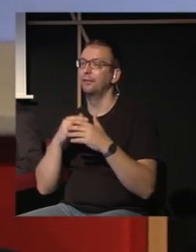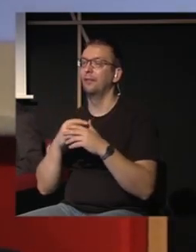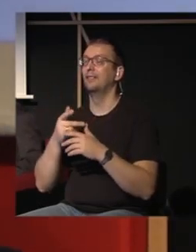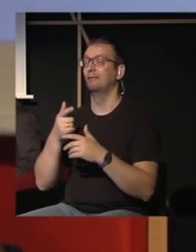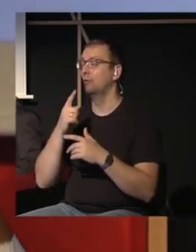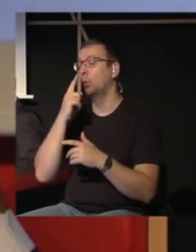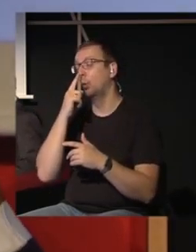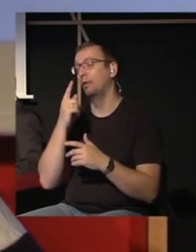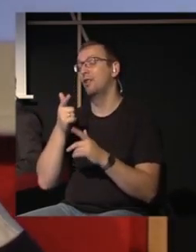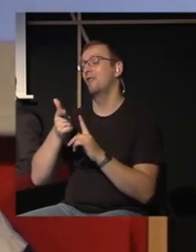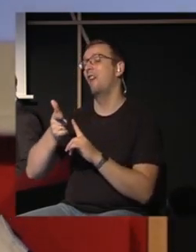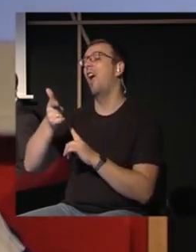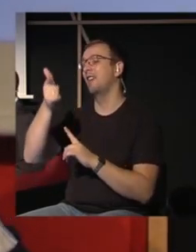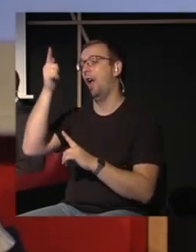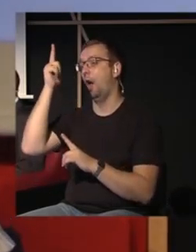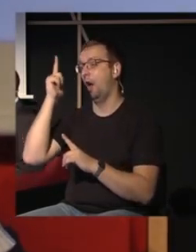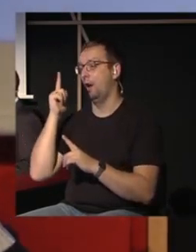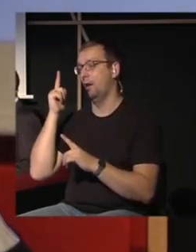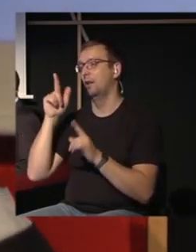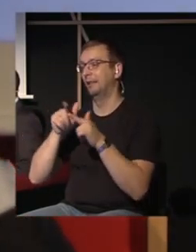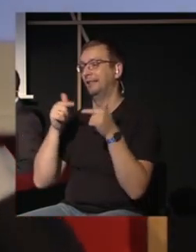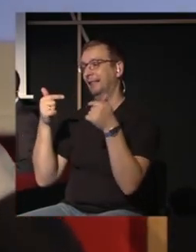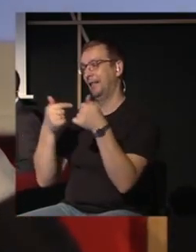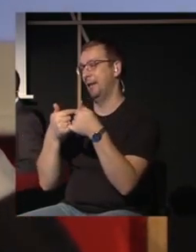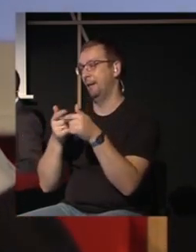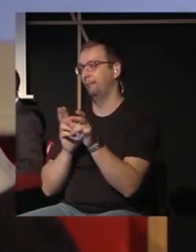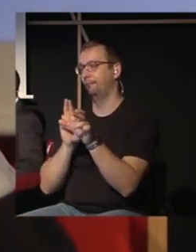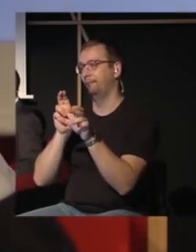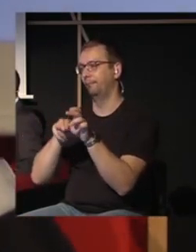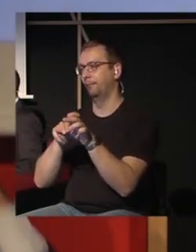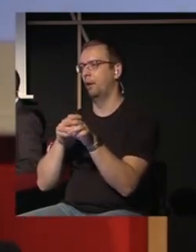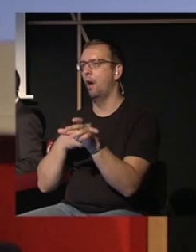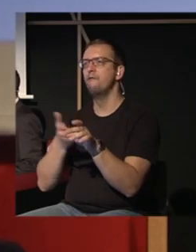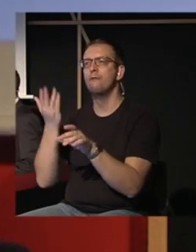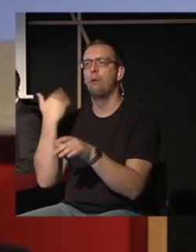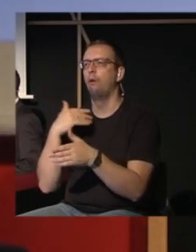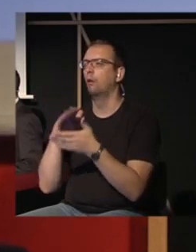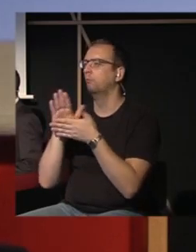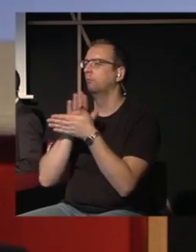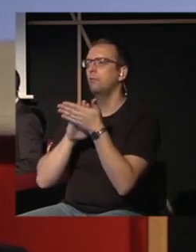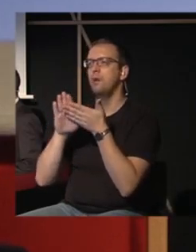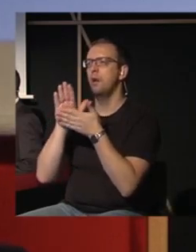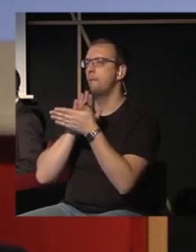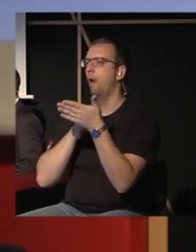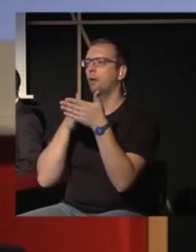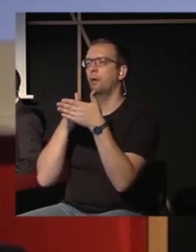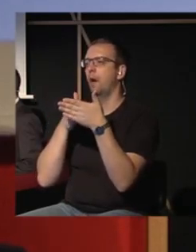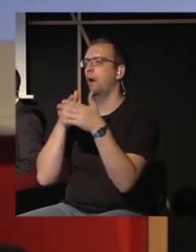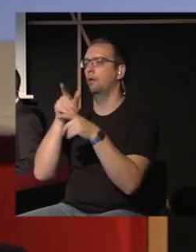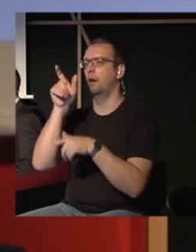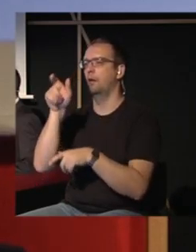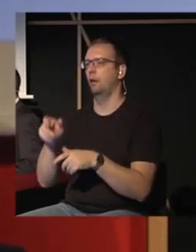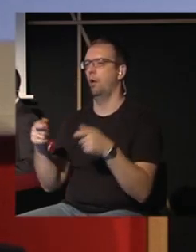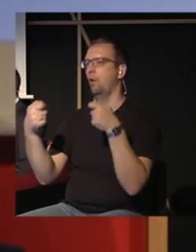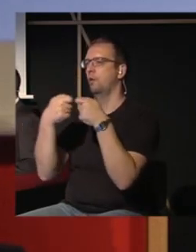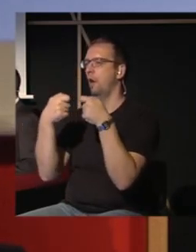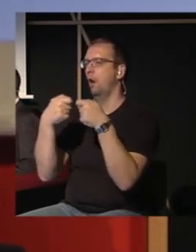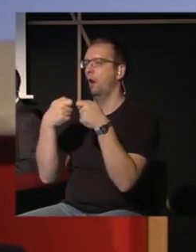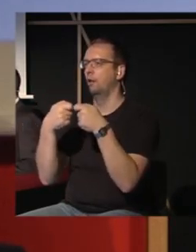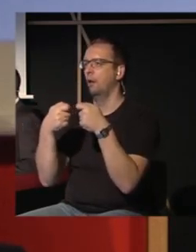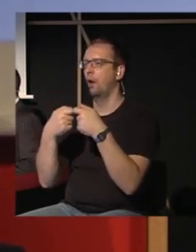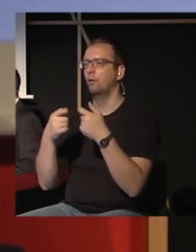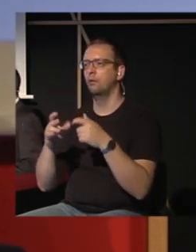ningún contacto con la discapacidad. Entonces cuando llegué al Real Betis, la primera sensación que tuve fue la misma